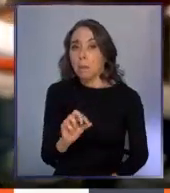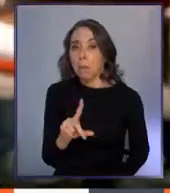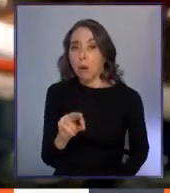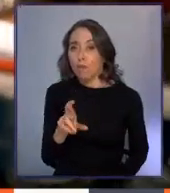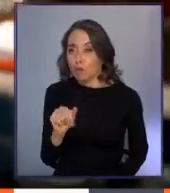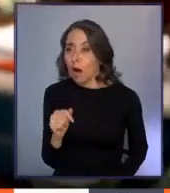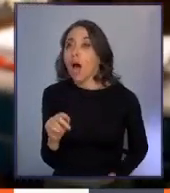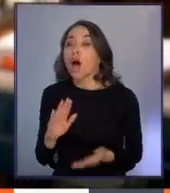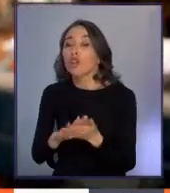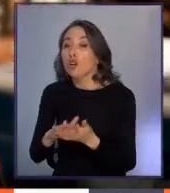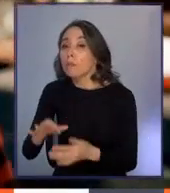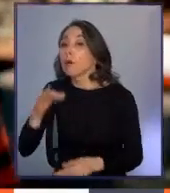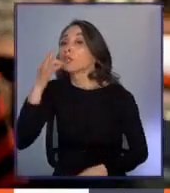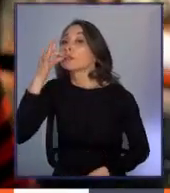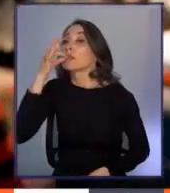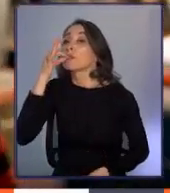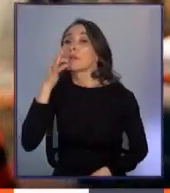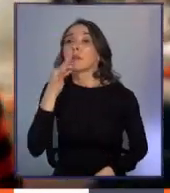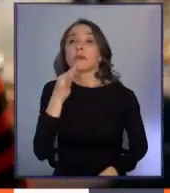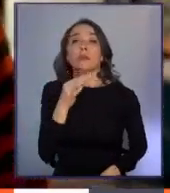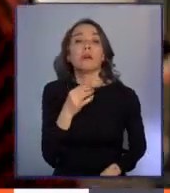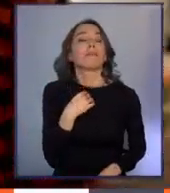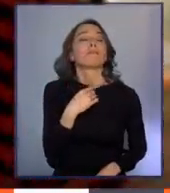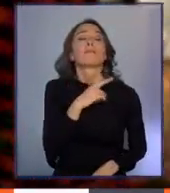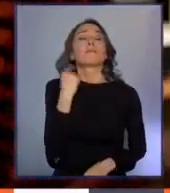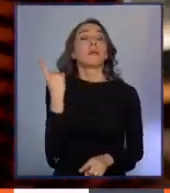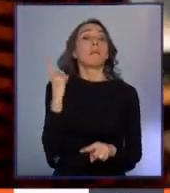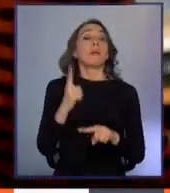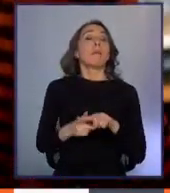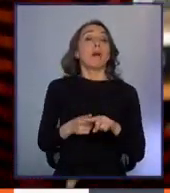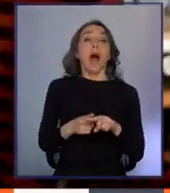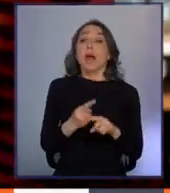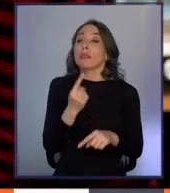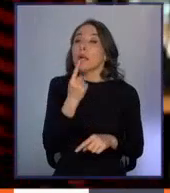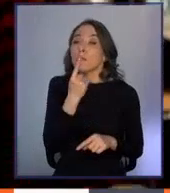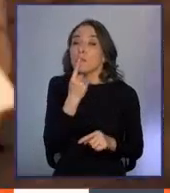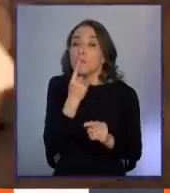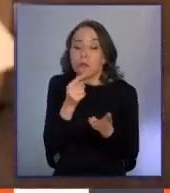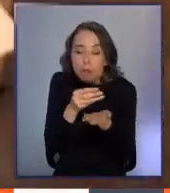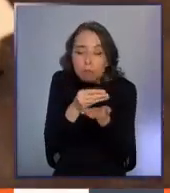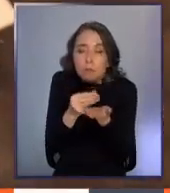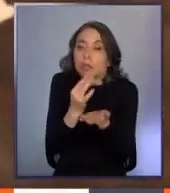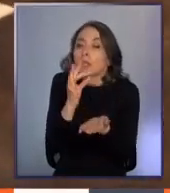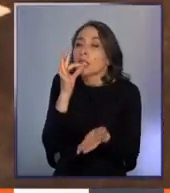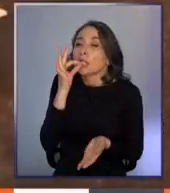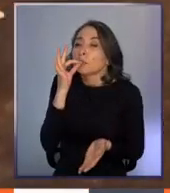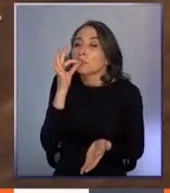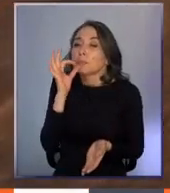¿Qué tal? Me mata, es tan sabroso y ese como dejo un poco anisado que tiene. Claro.